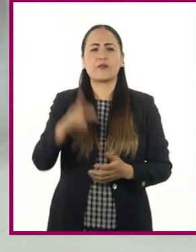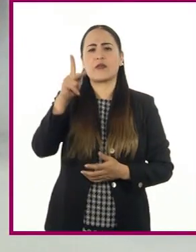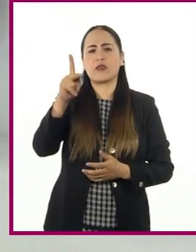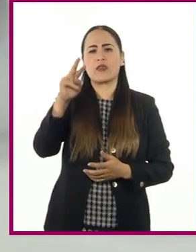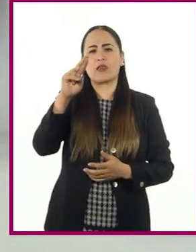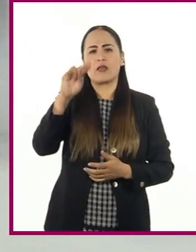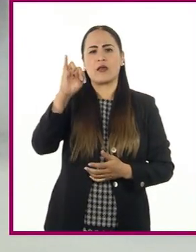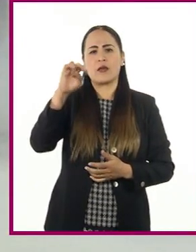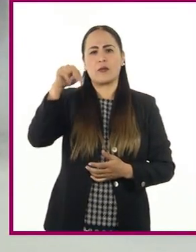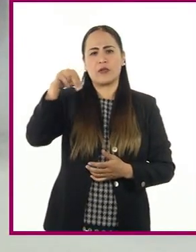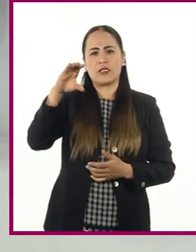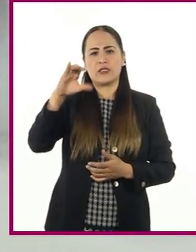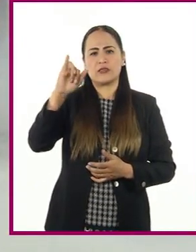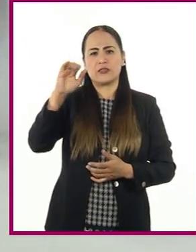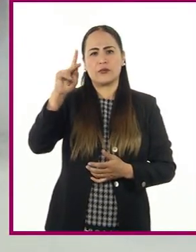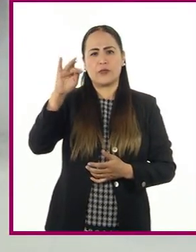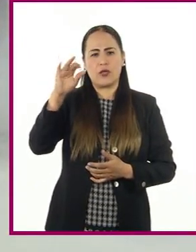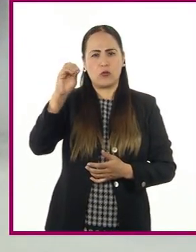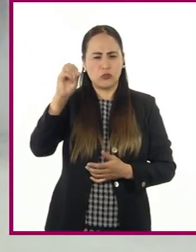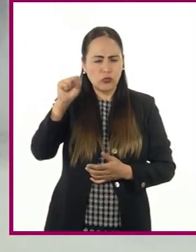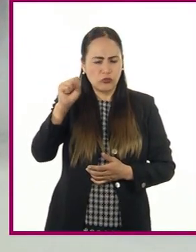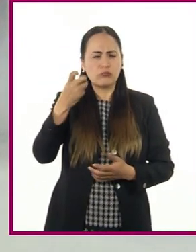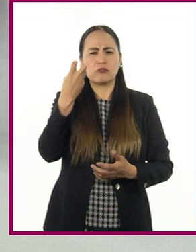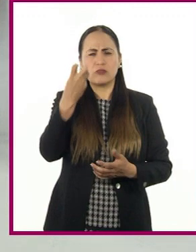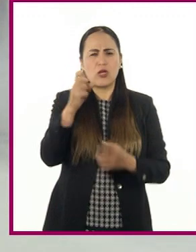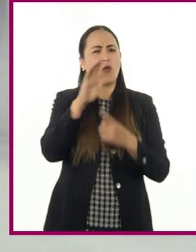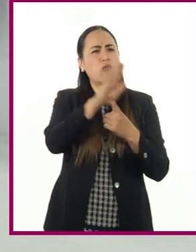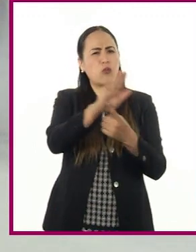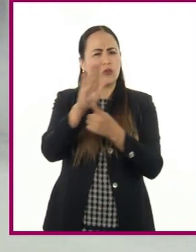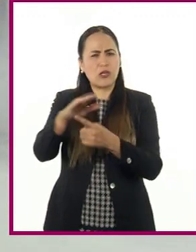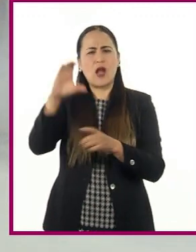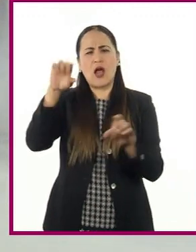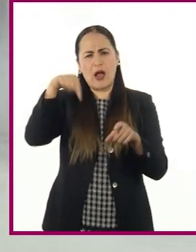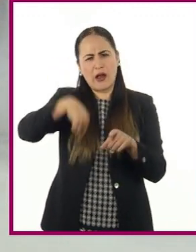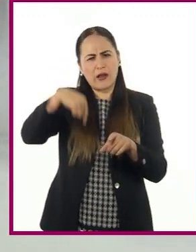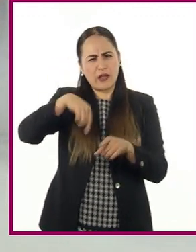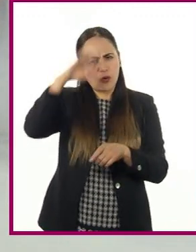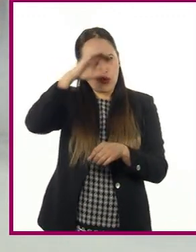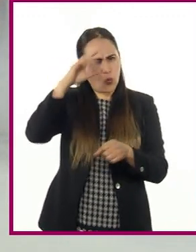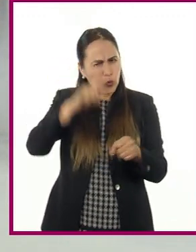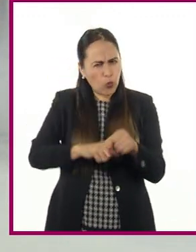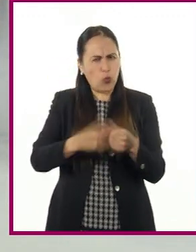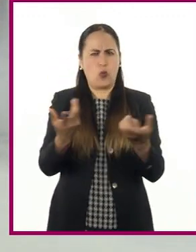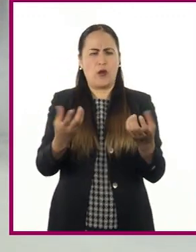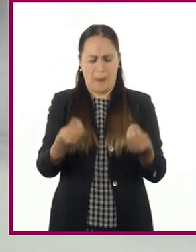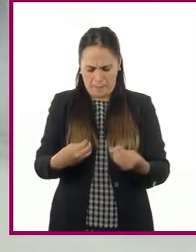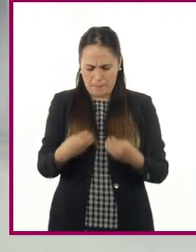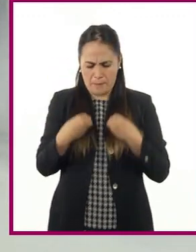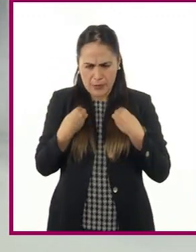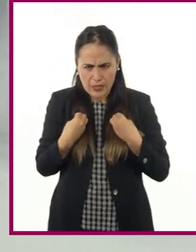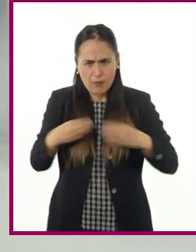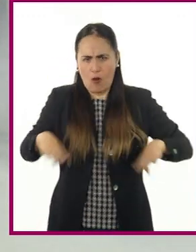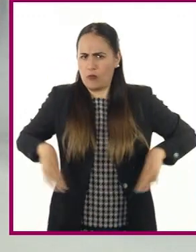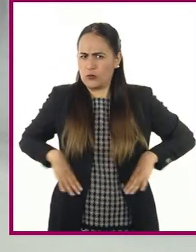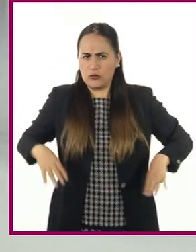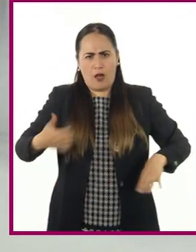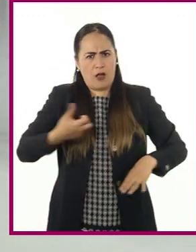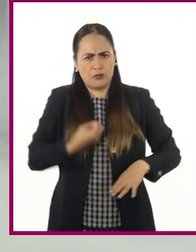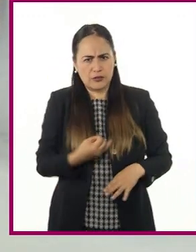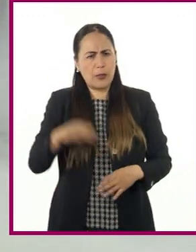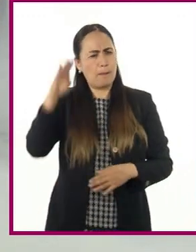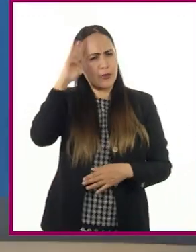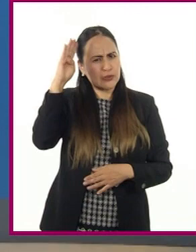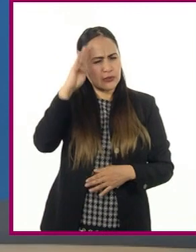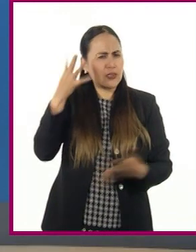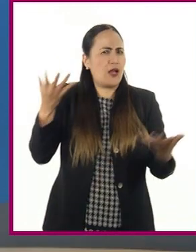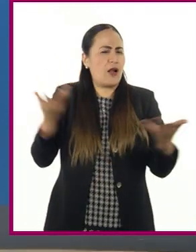se manifiestan y se hacen realidad en nuestra cultura, en nuestra forma de ser, pensar y